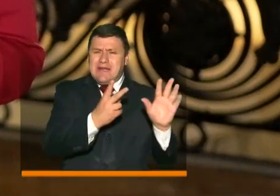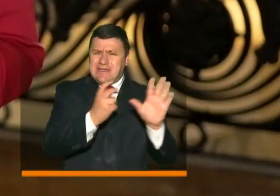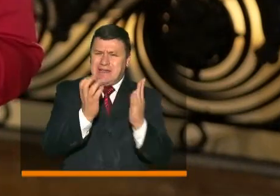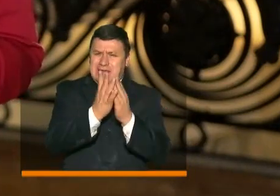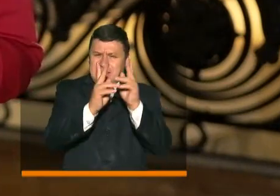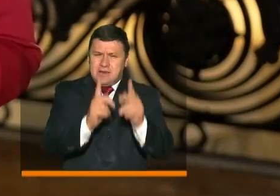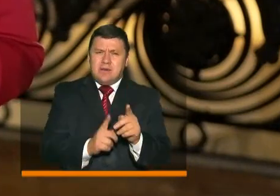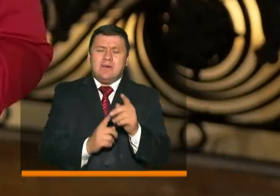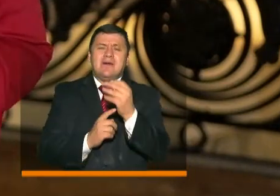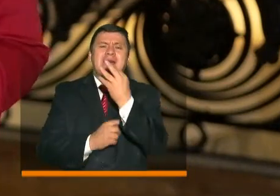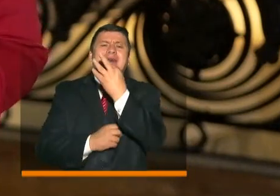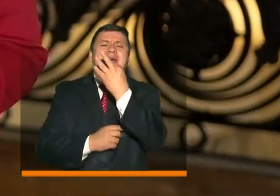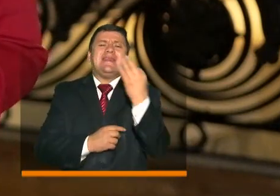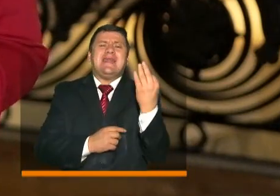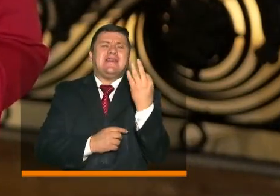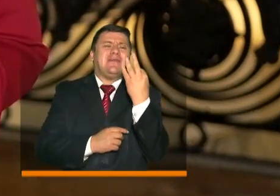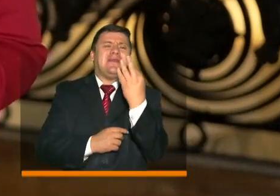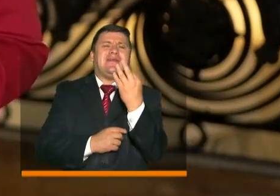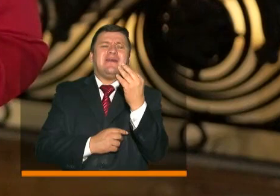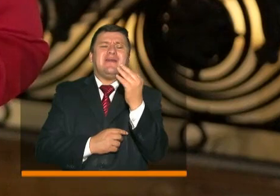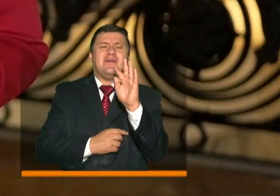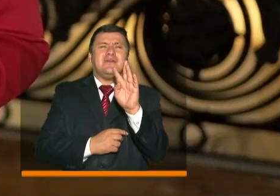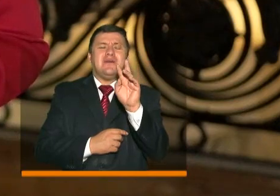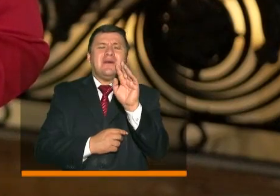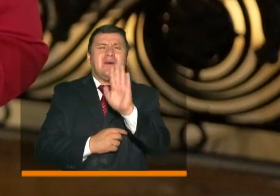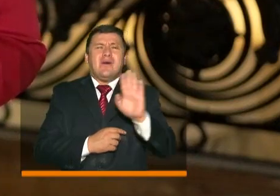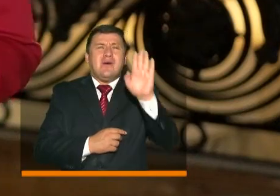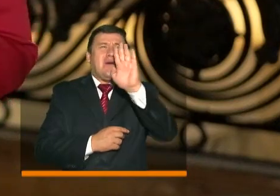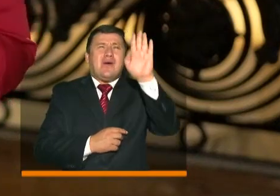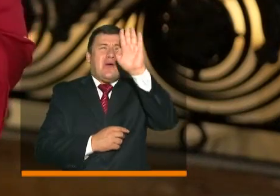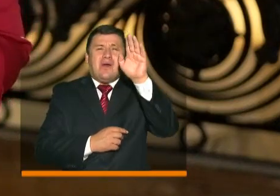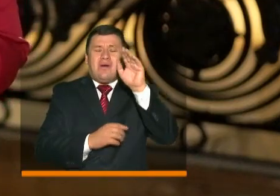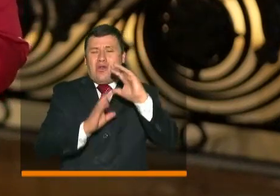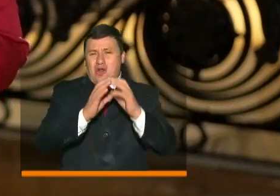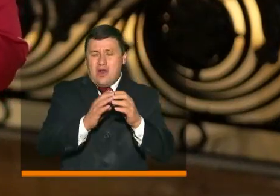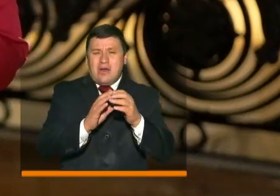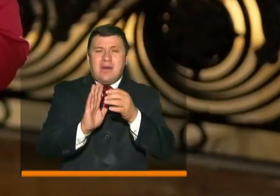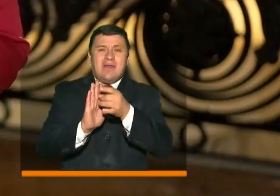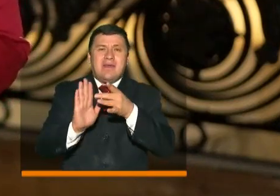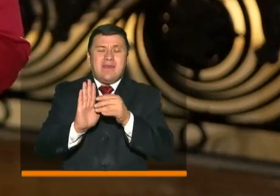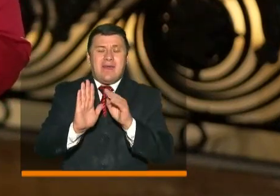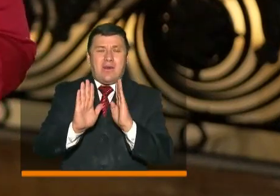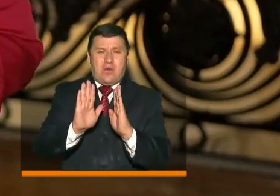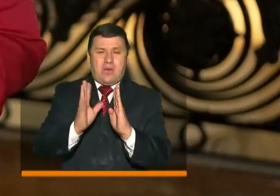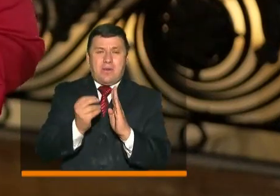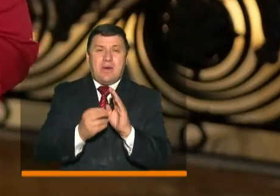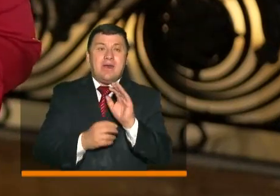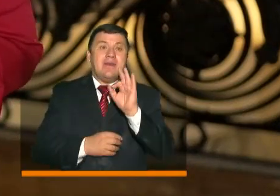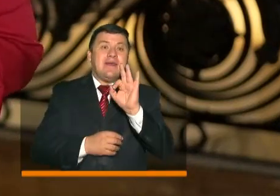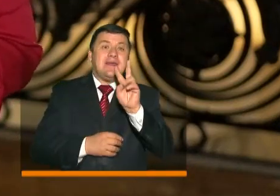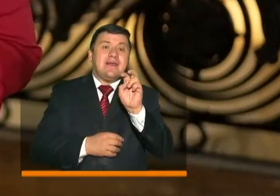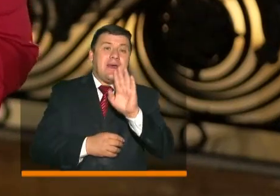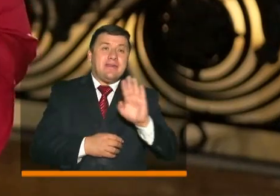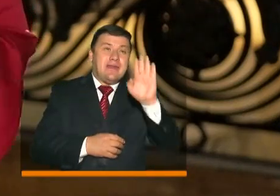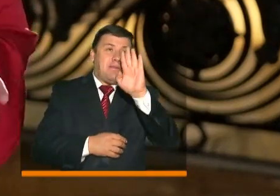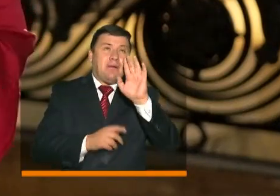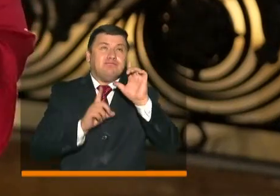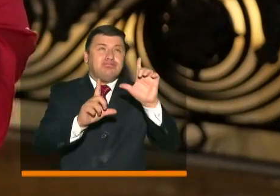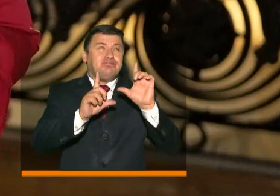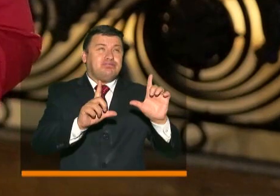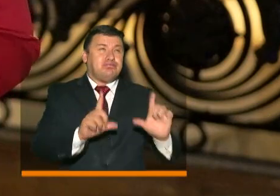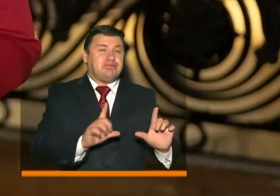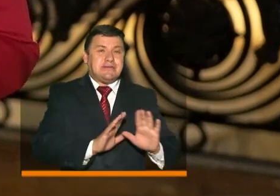de 337 colegios de calendario B, pertenecientes a 17 departamentos que recibieron su título de